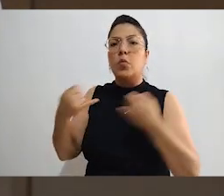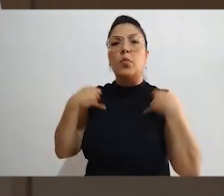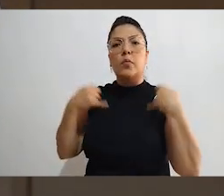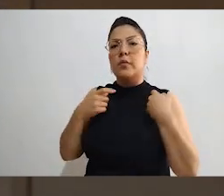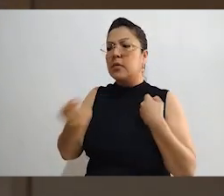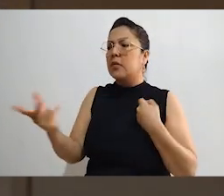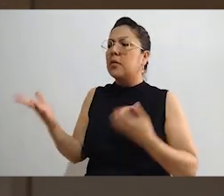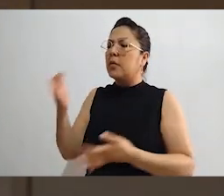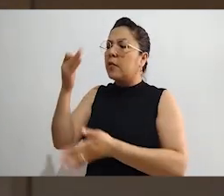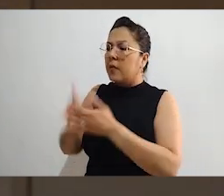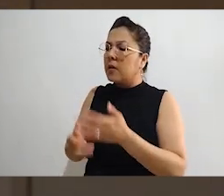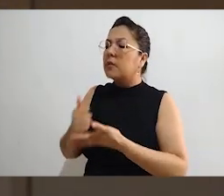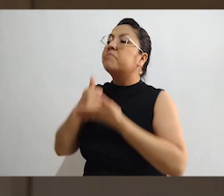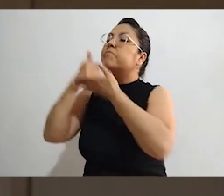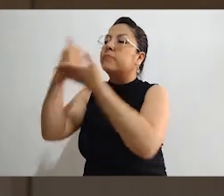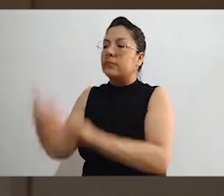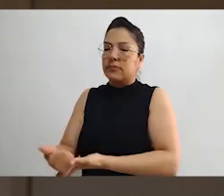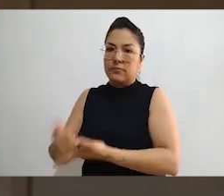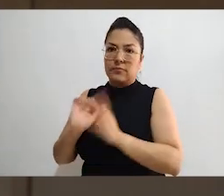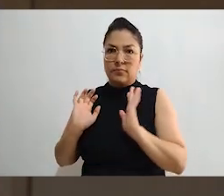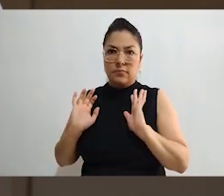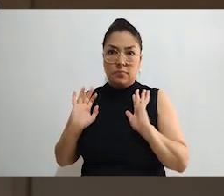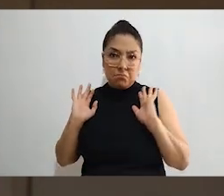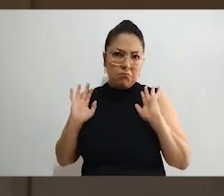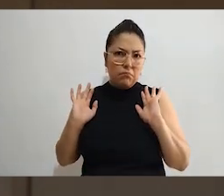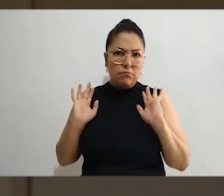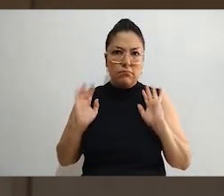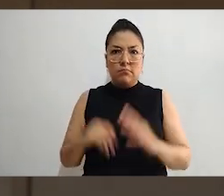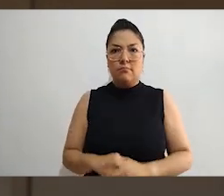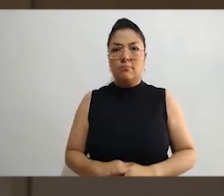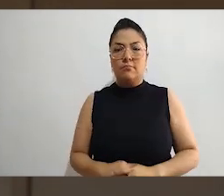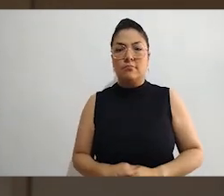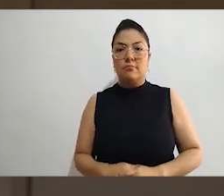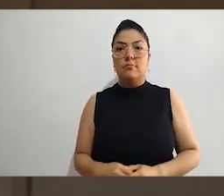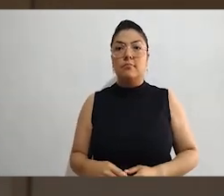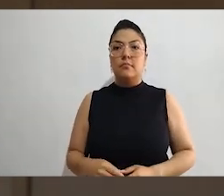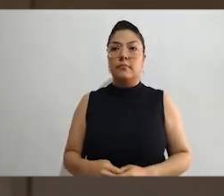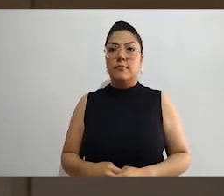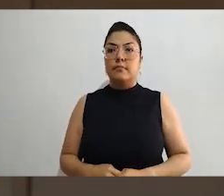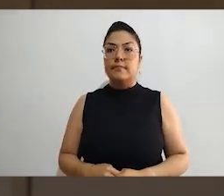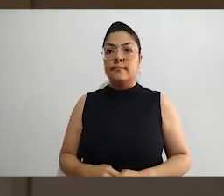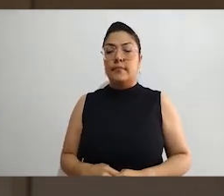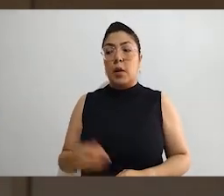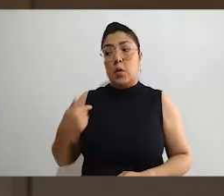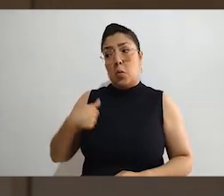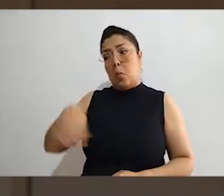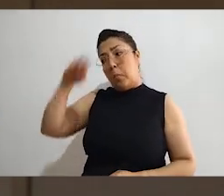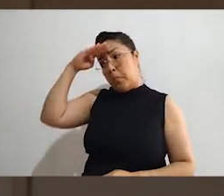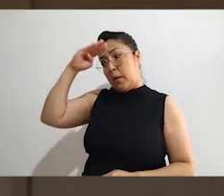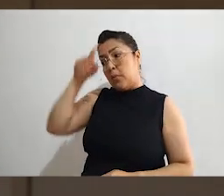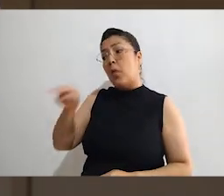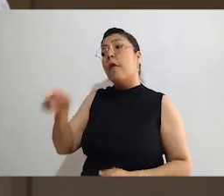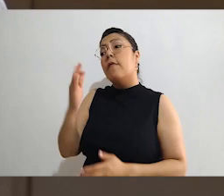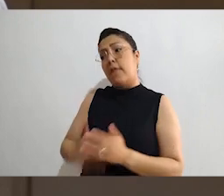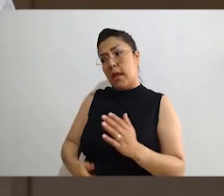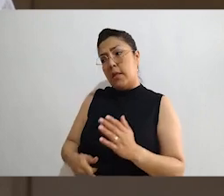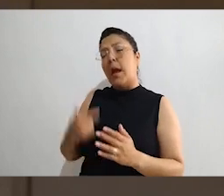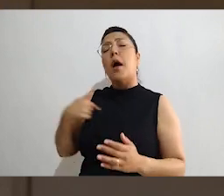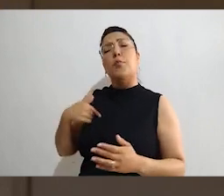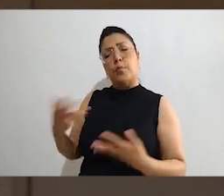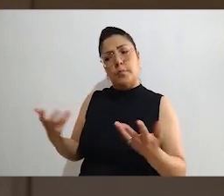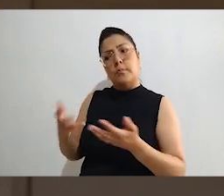las infancias requieren de esto. Yo creo que los jóvenes requieren de esto. No, lo que tenemos que hacer es toda